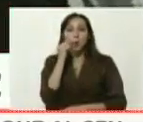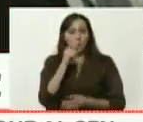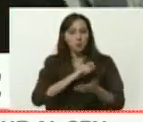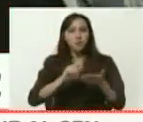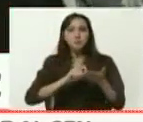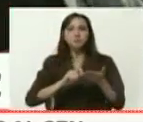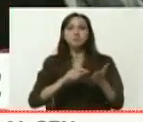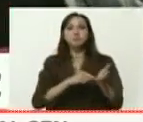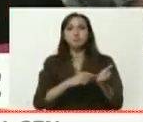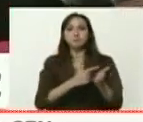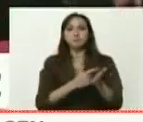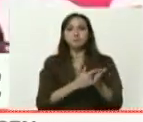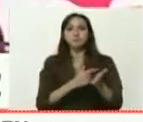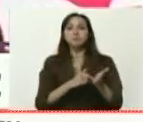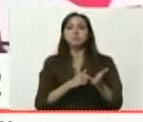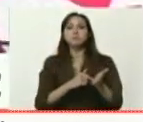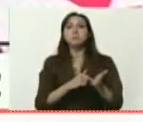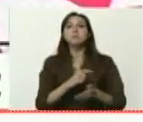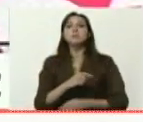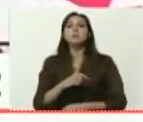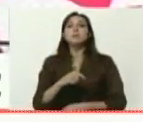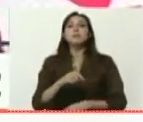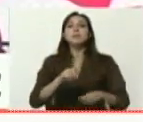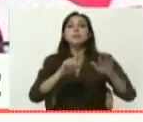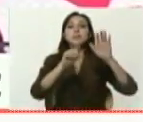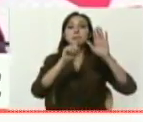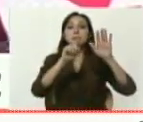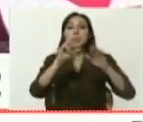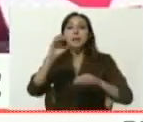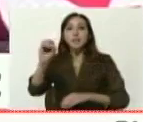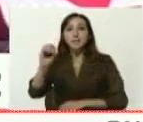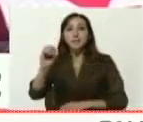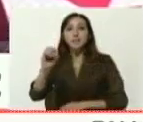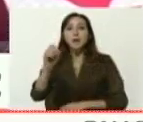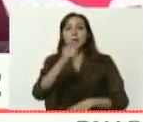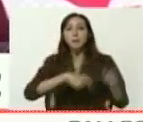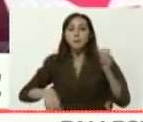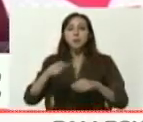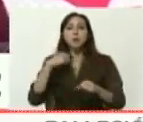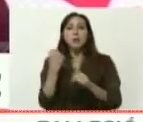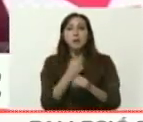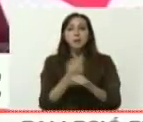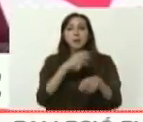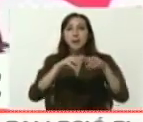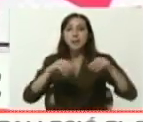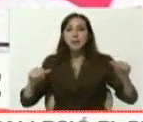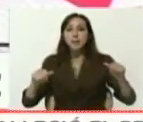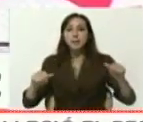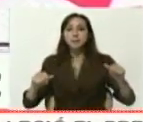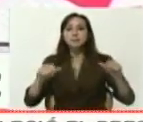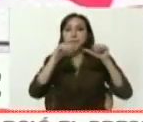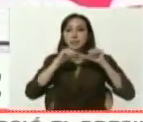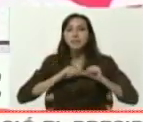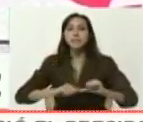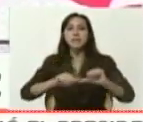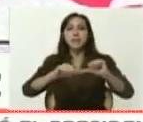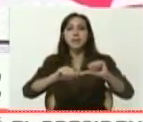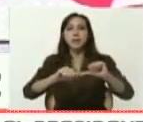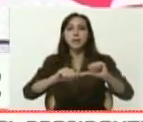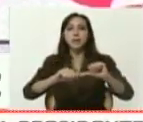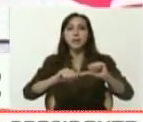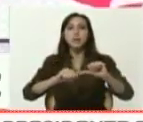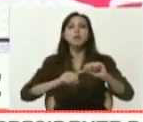En esa asamblea de 60 campesinos de Cúspira, que históricamente deciden los